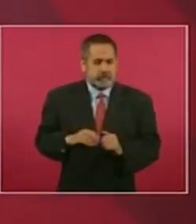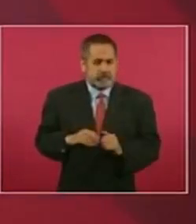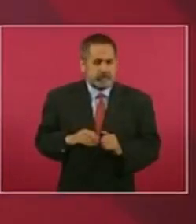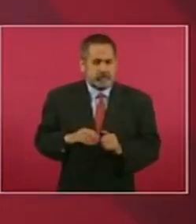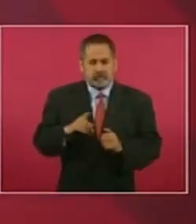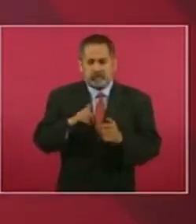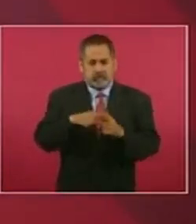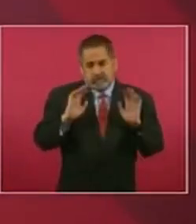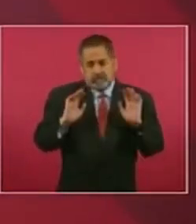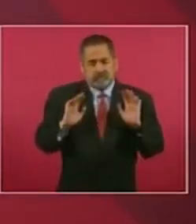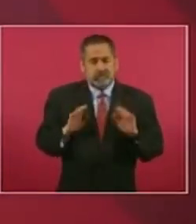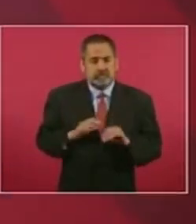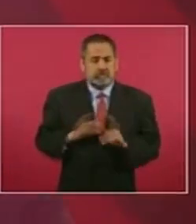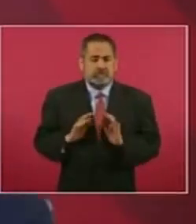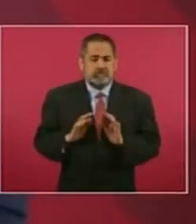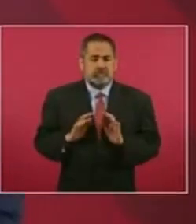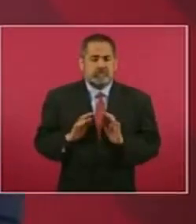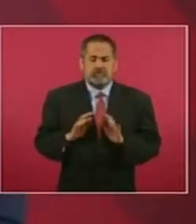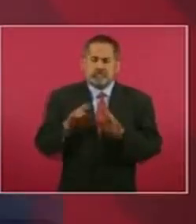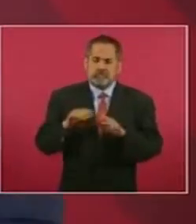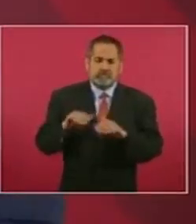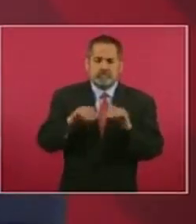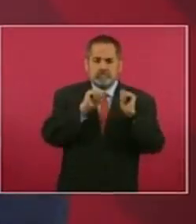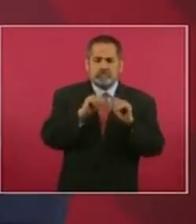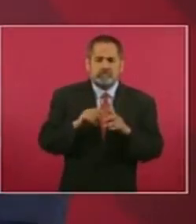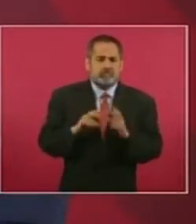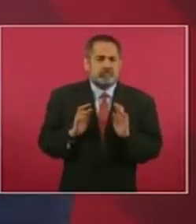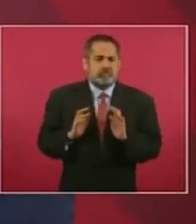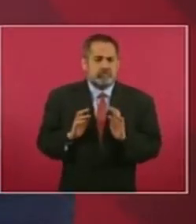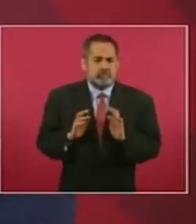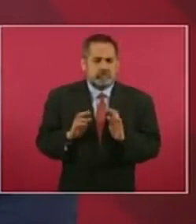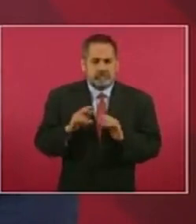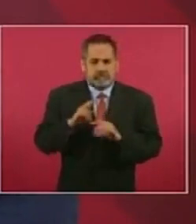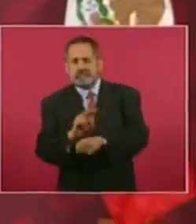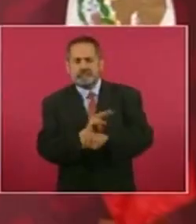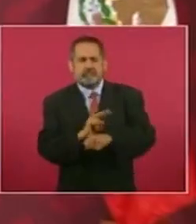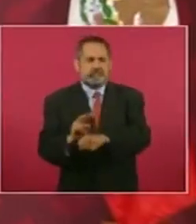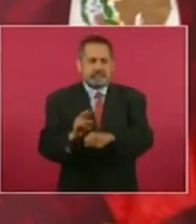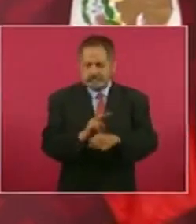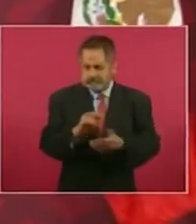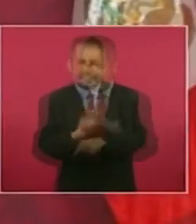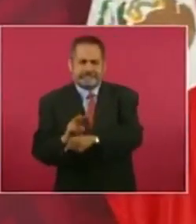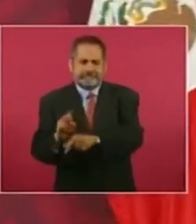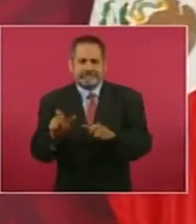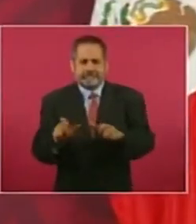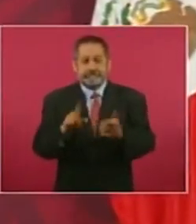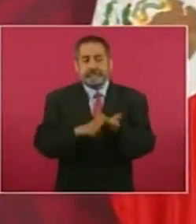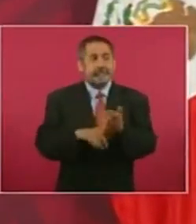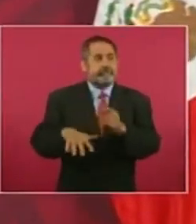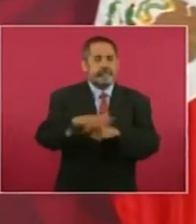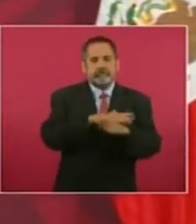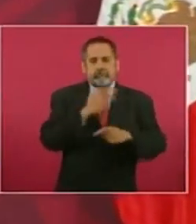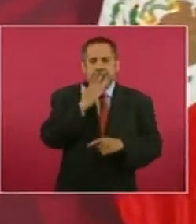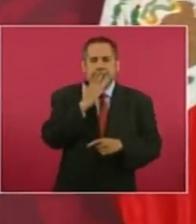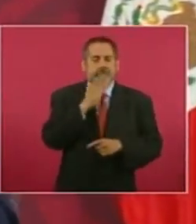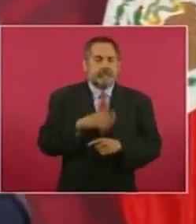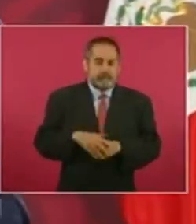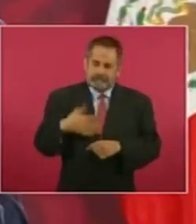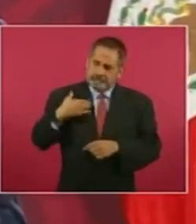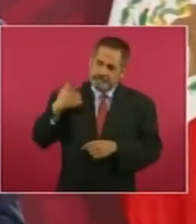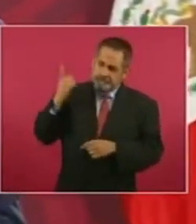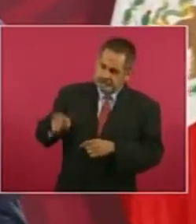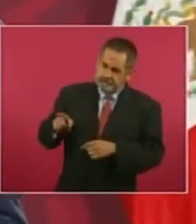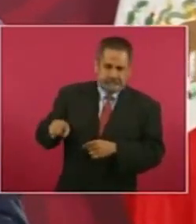su iniciativa propia irse. De todas maneras se le está cuidando donde está, en Sonora, y se dio